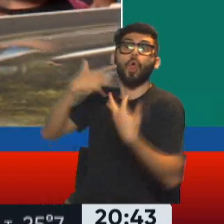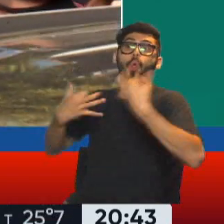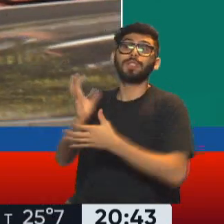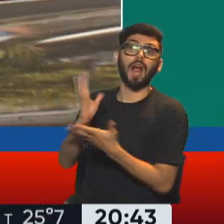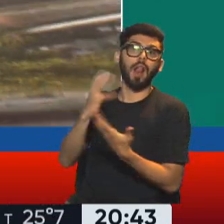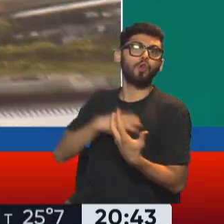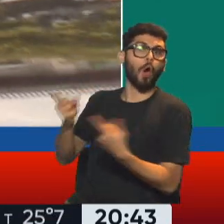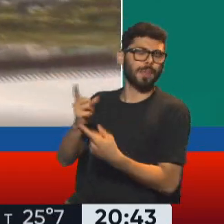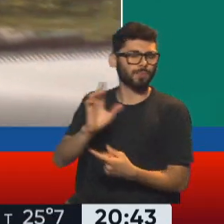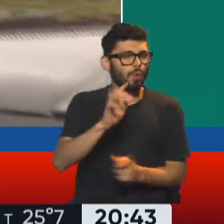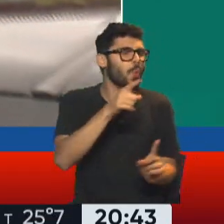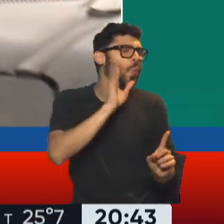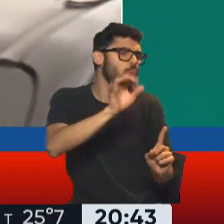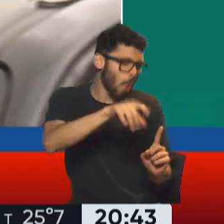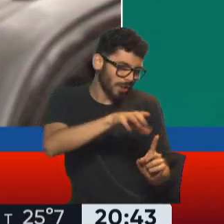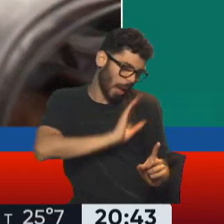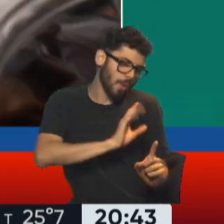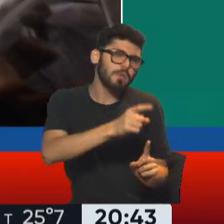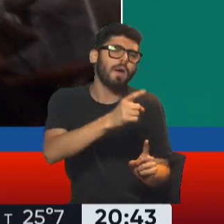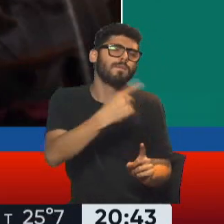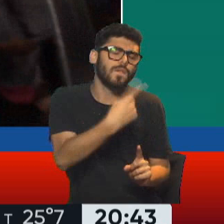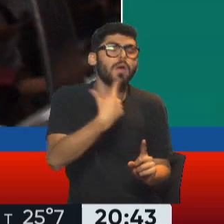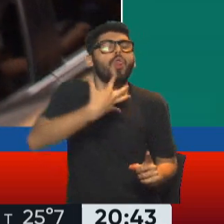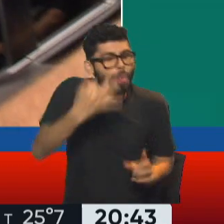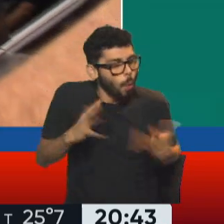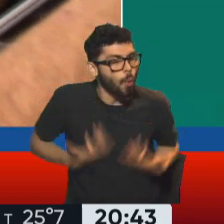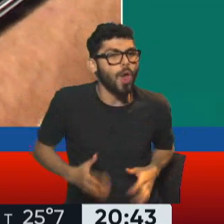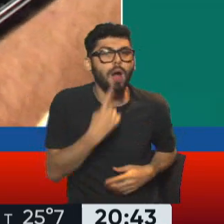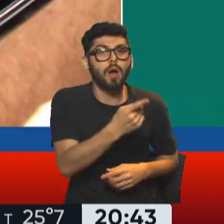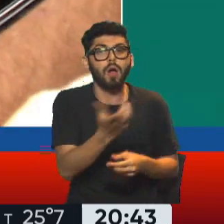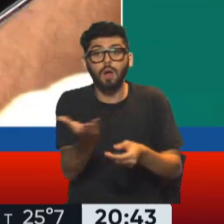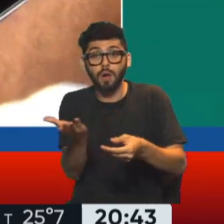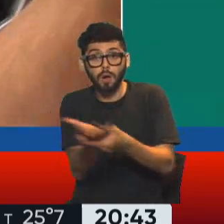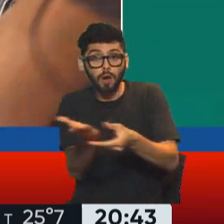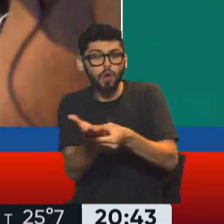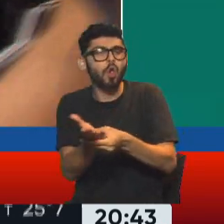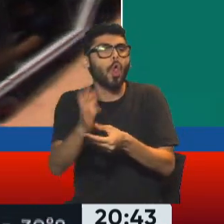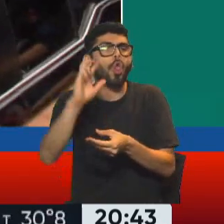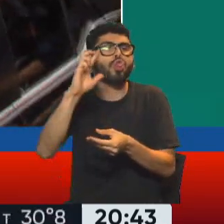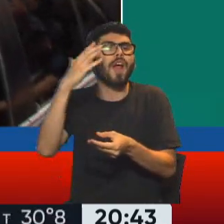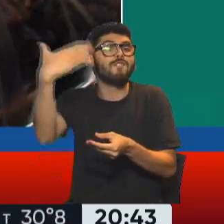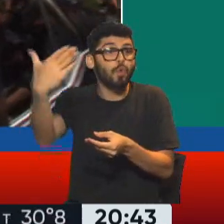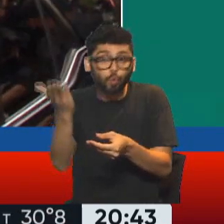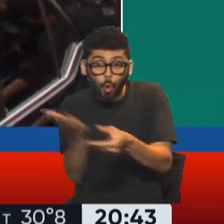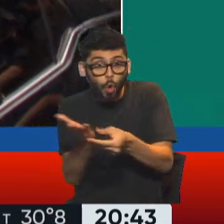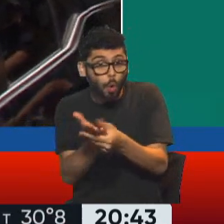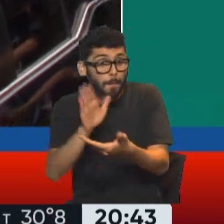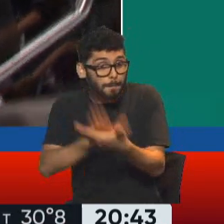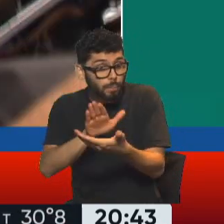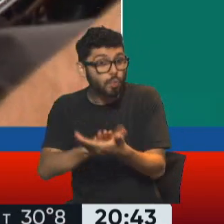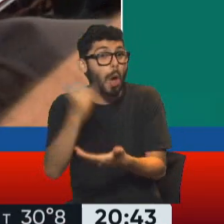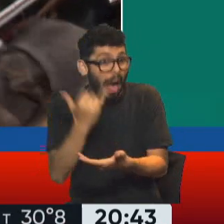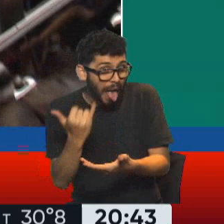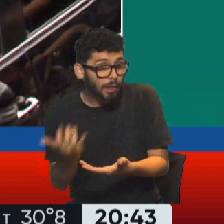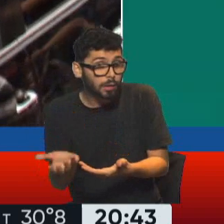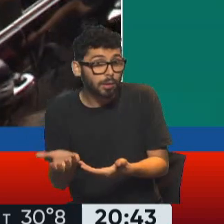sabe. Sinceramente lo digo esto, sinceramente. ¿Vos crees que había algún fundamento en la causa de dólar futuro? Desde ¿Vos el crees primer que mo- había algún